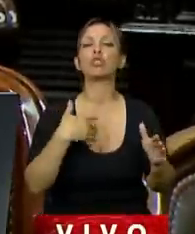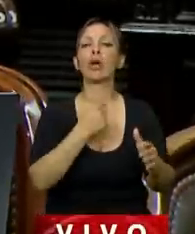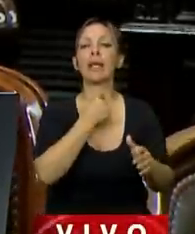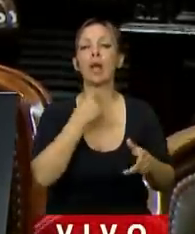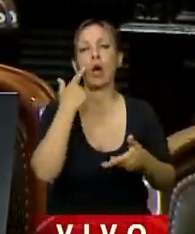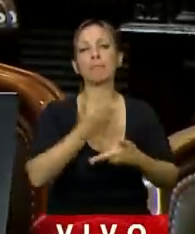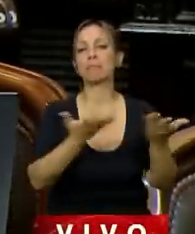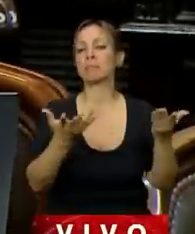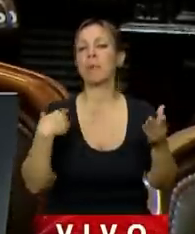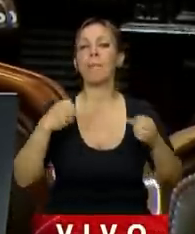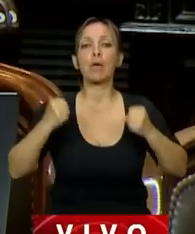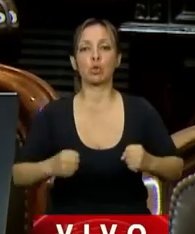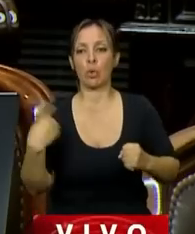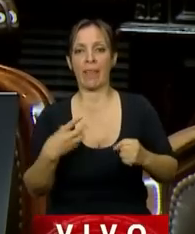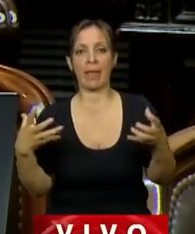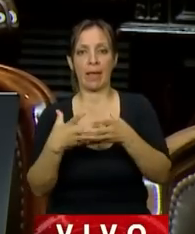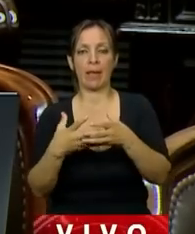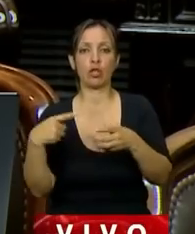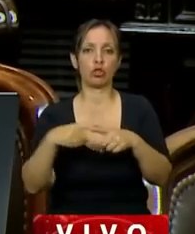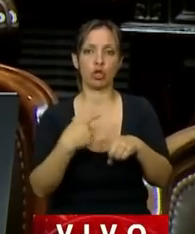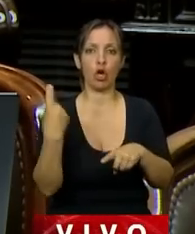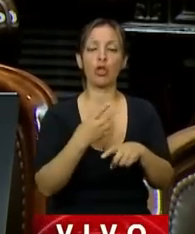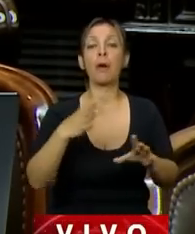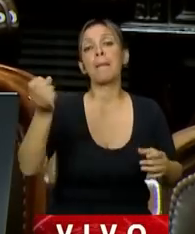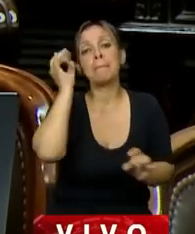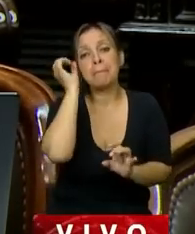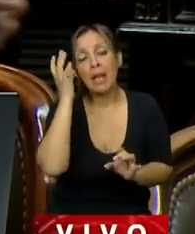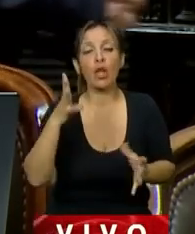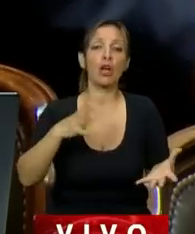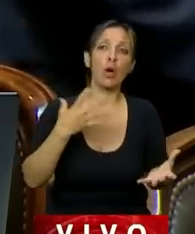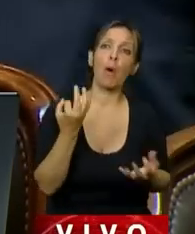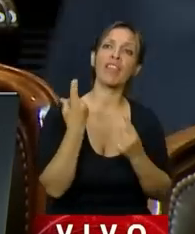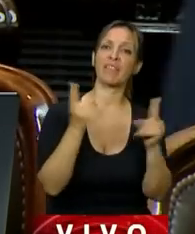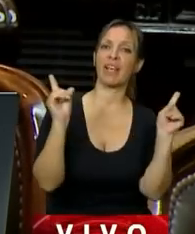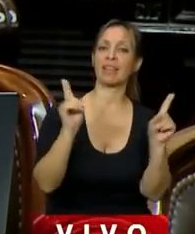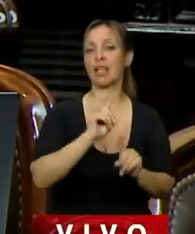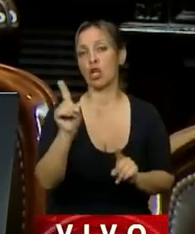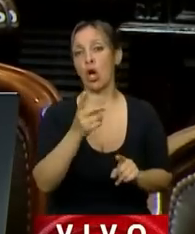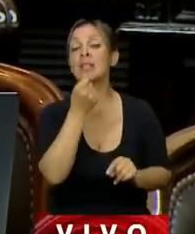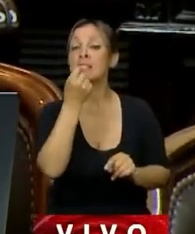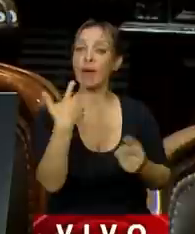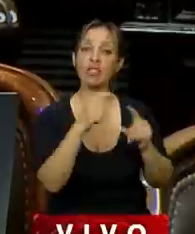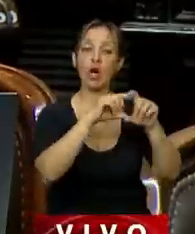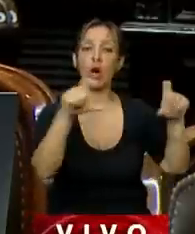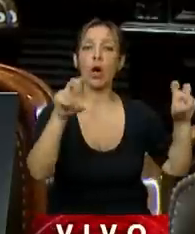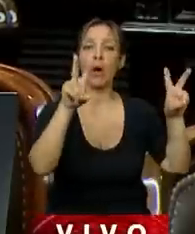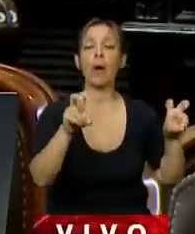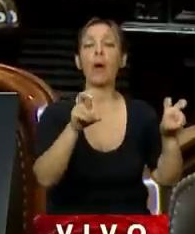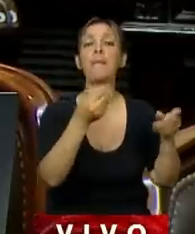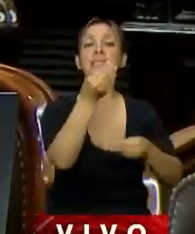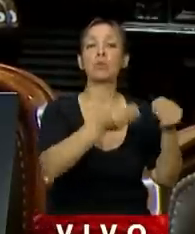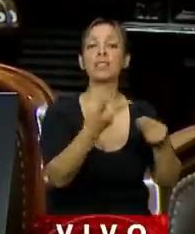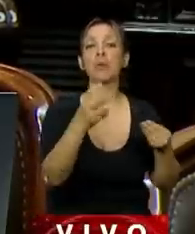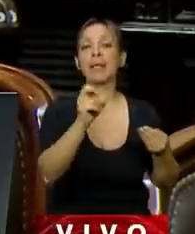posición política del bloque de la coalición cívica. Perdón la falta de originalidad. Si yo le pusiera un nombre al presupuesto 2023,